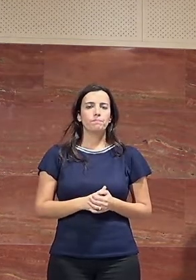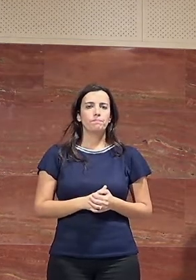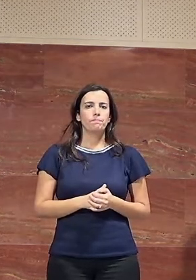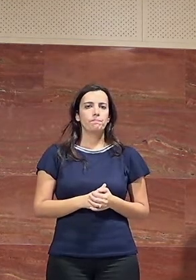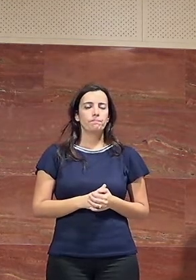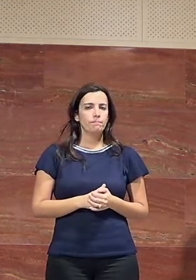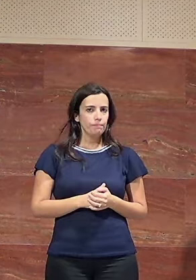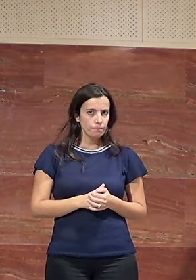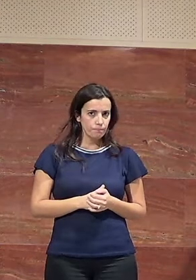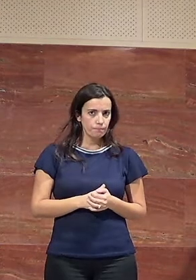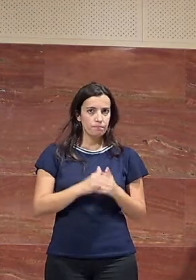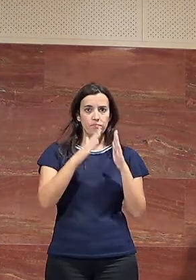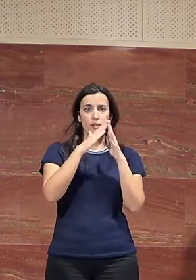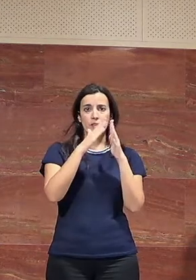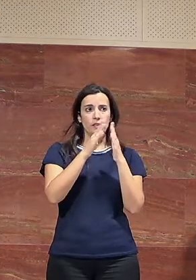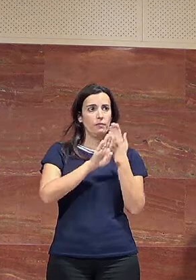meterme en la casa del vecino, ¿no?